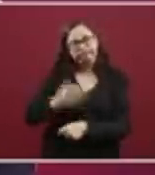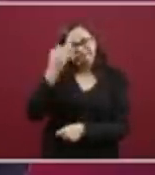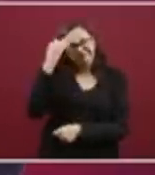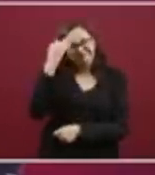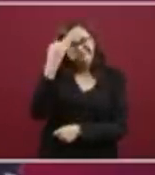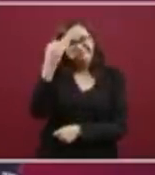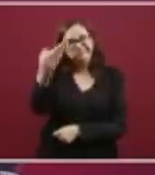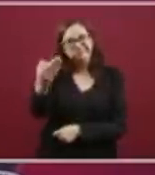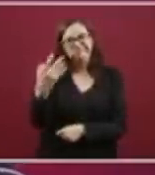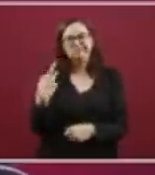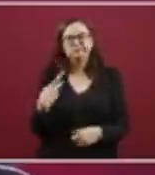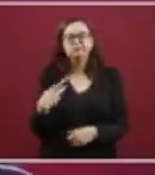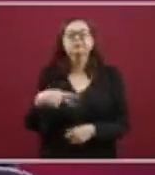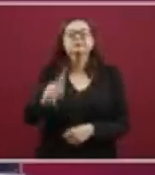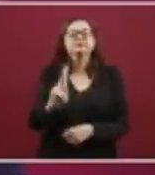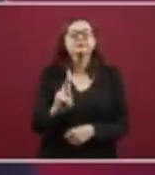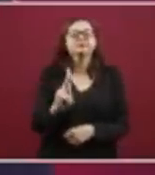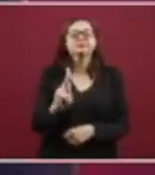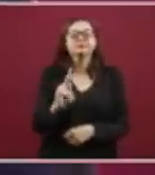tenemos